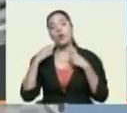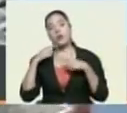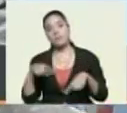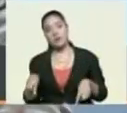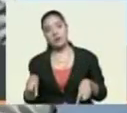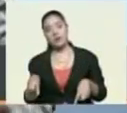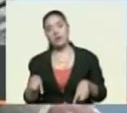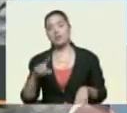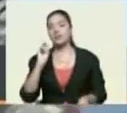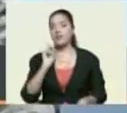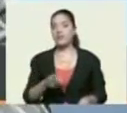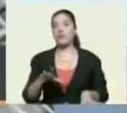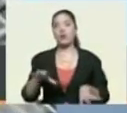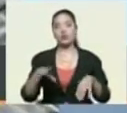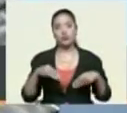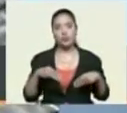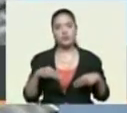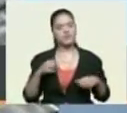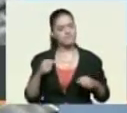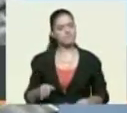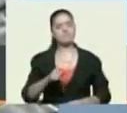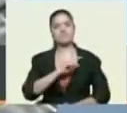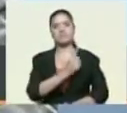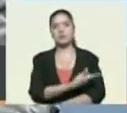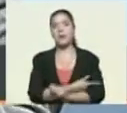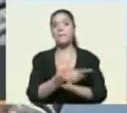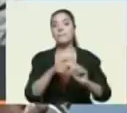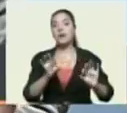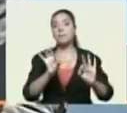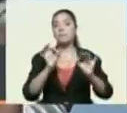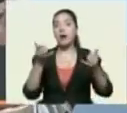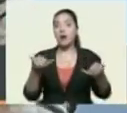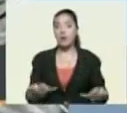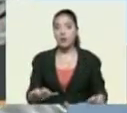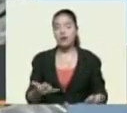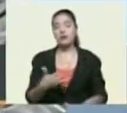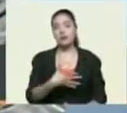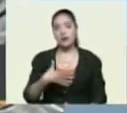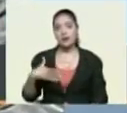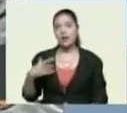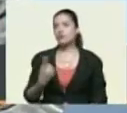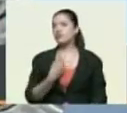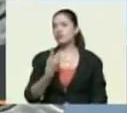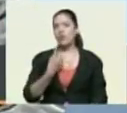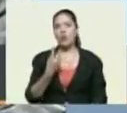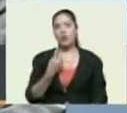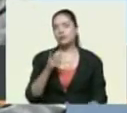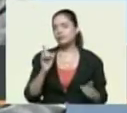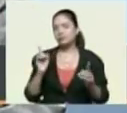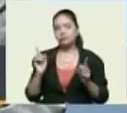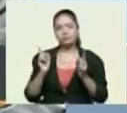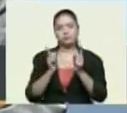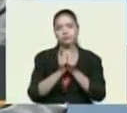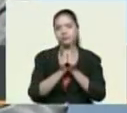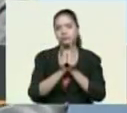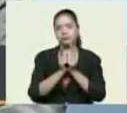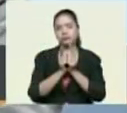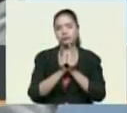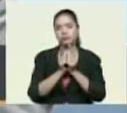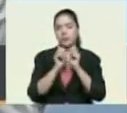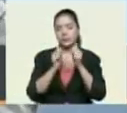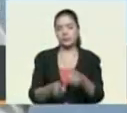las victorias y las derrotas hay que asumirlas con hidalguía. Y en este caso, pues, quería solamente hacer esta muy corta